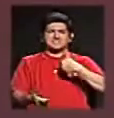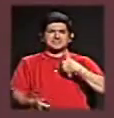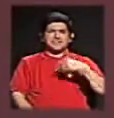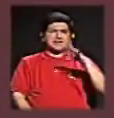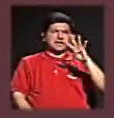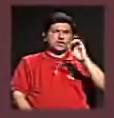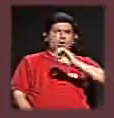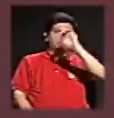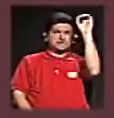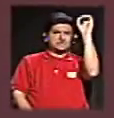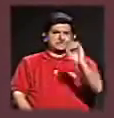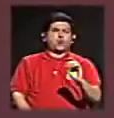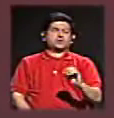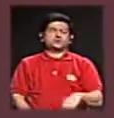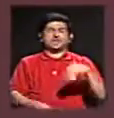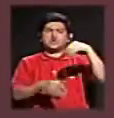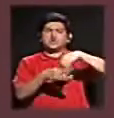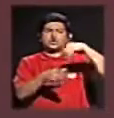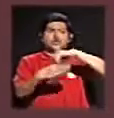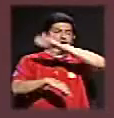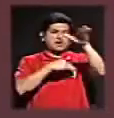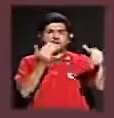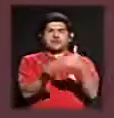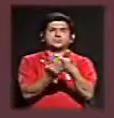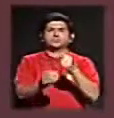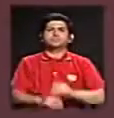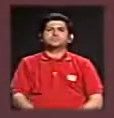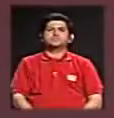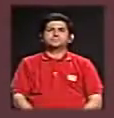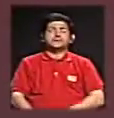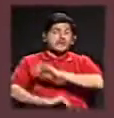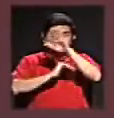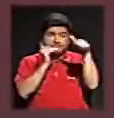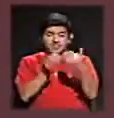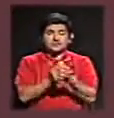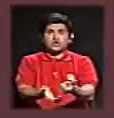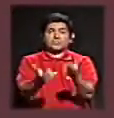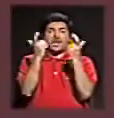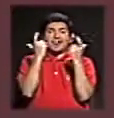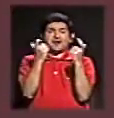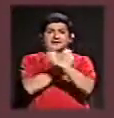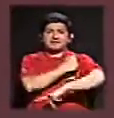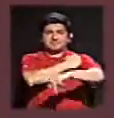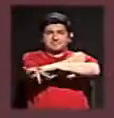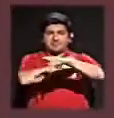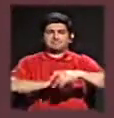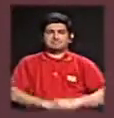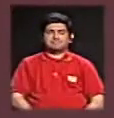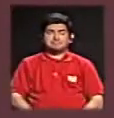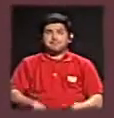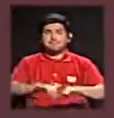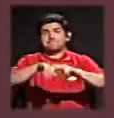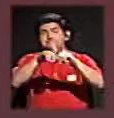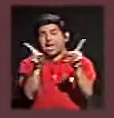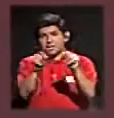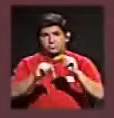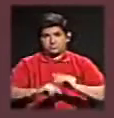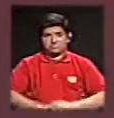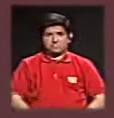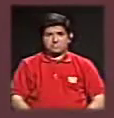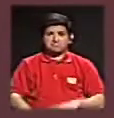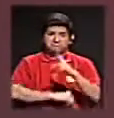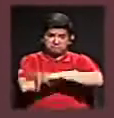del 40% del ingreso total de la riqueza de ese país. Sin embargo,